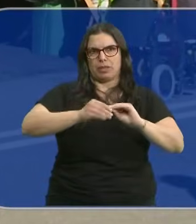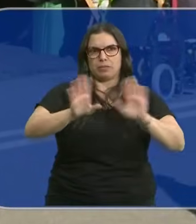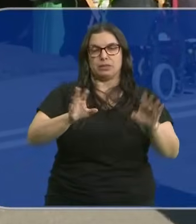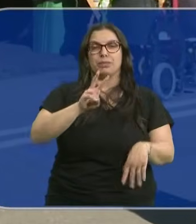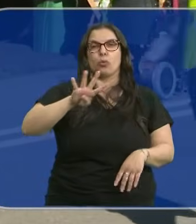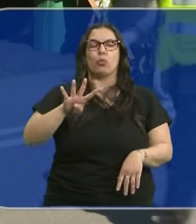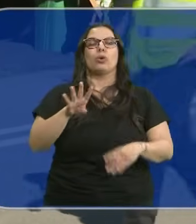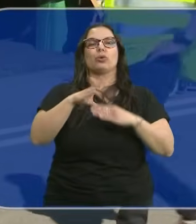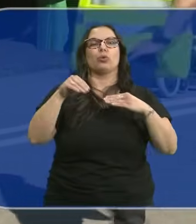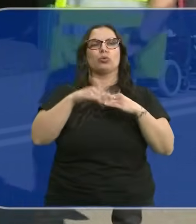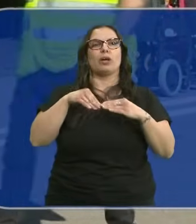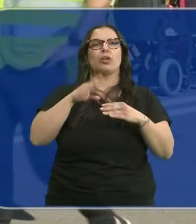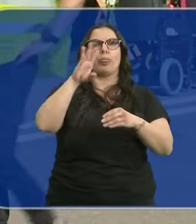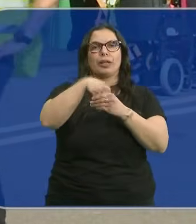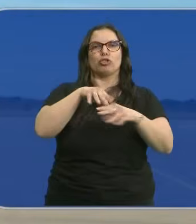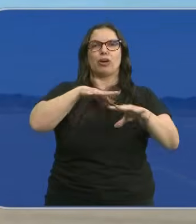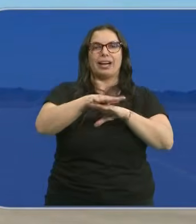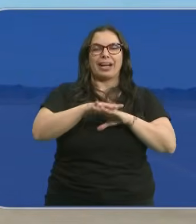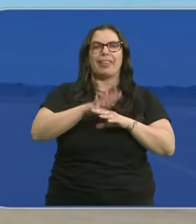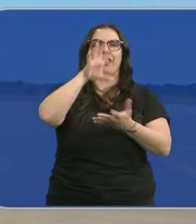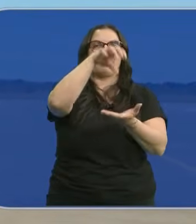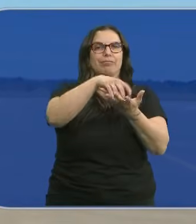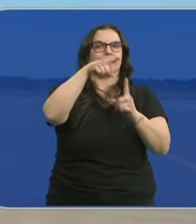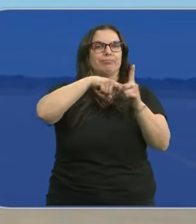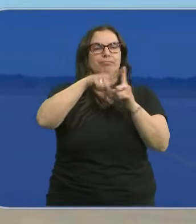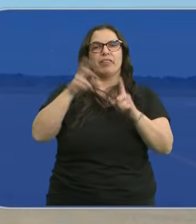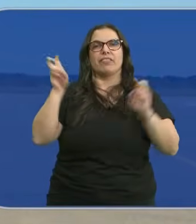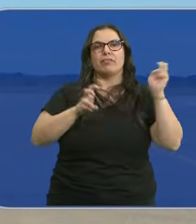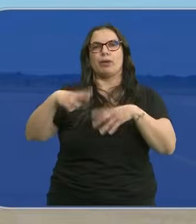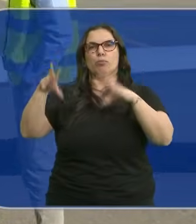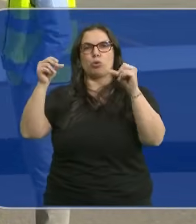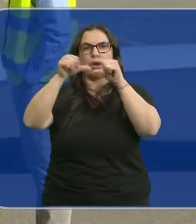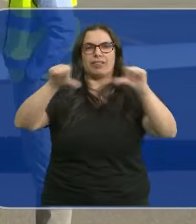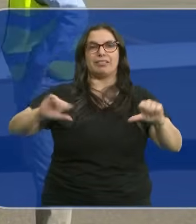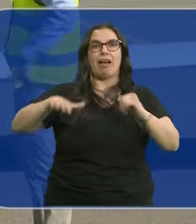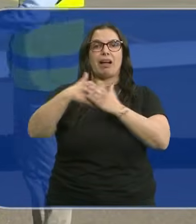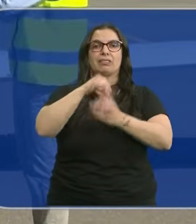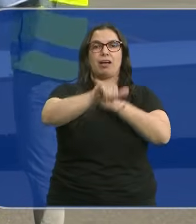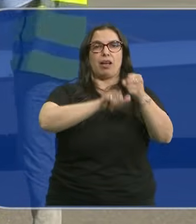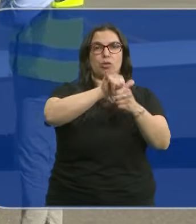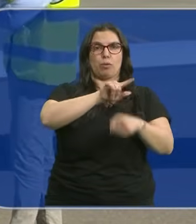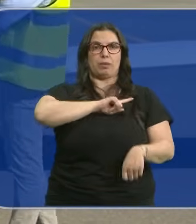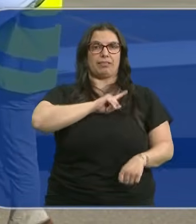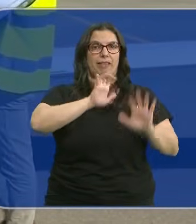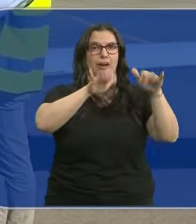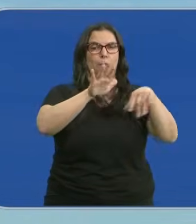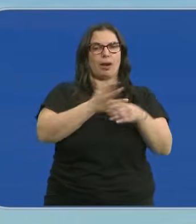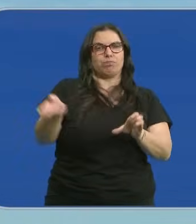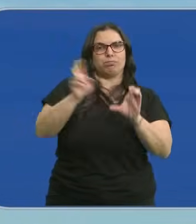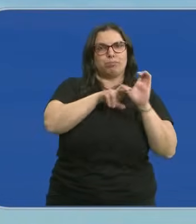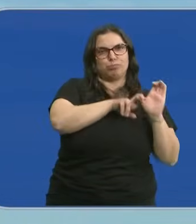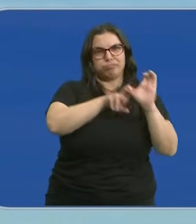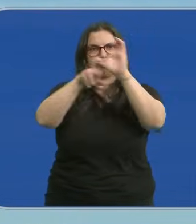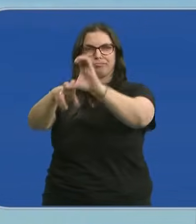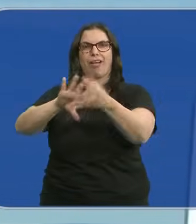24 usuarios de la red de centros de referencia estatal han venido desde puntos como Burgos o Albacete hasta el Aeródromo Militar de León para embarcar en un vuelo que sí